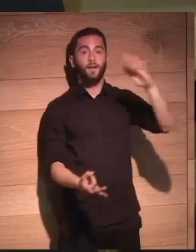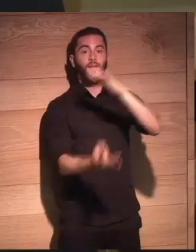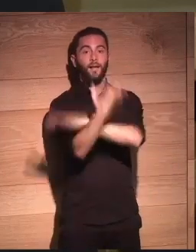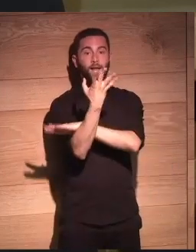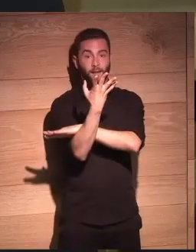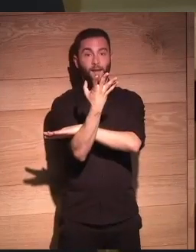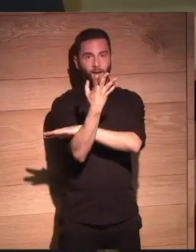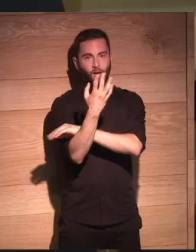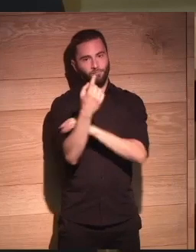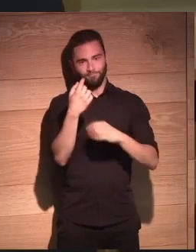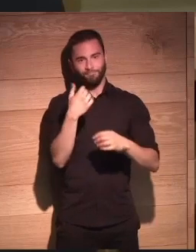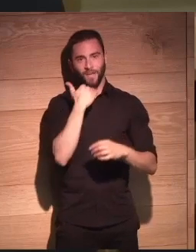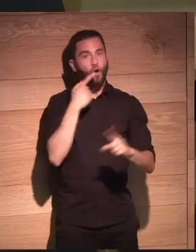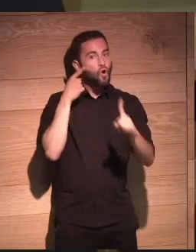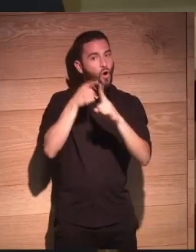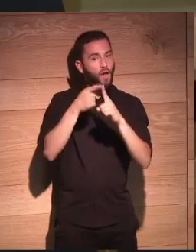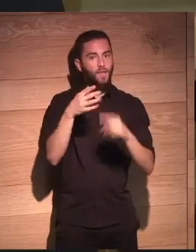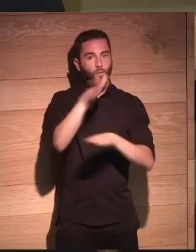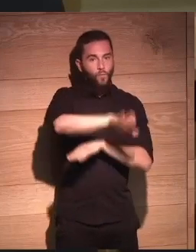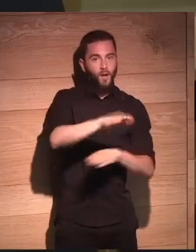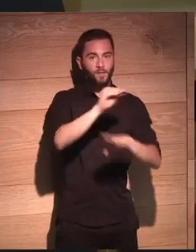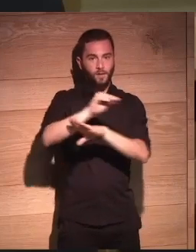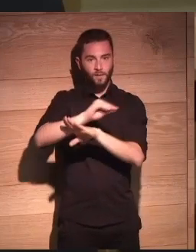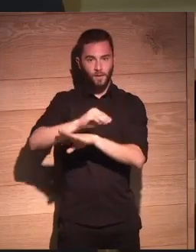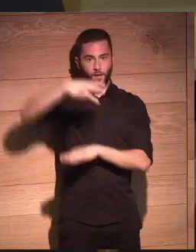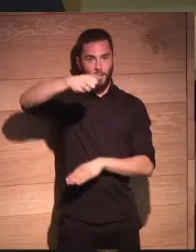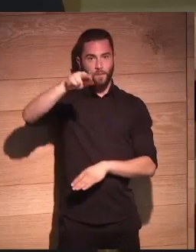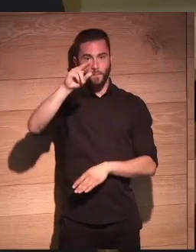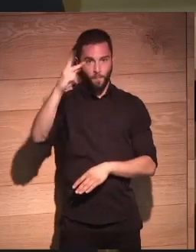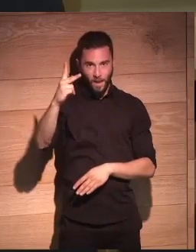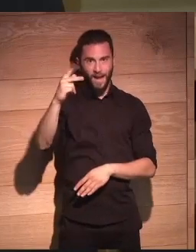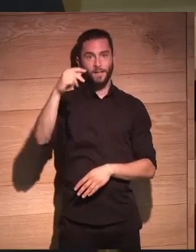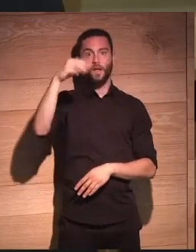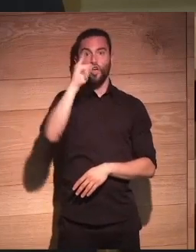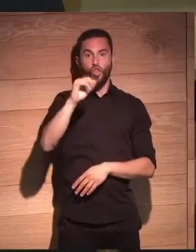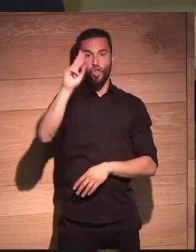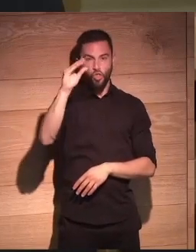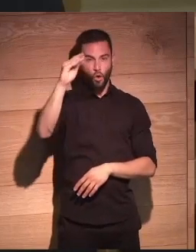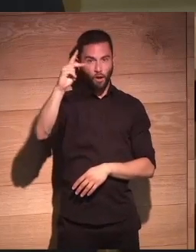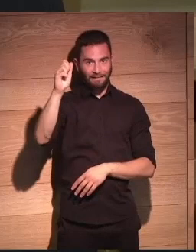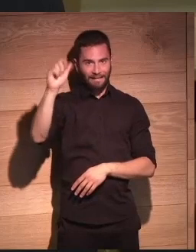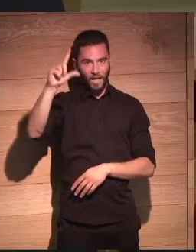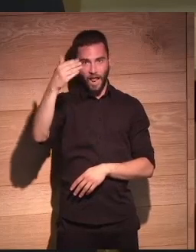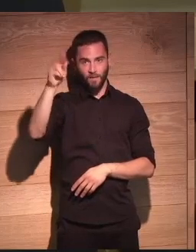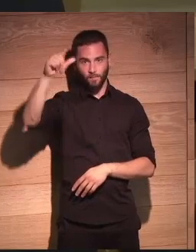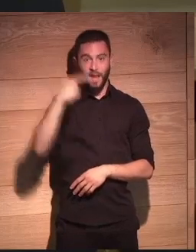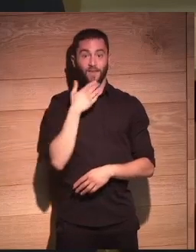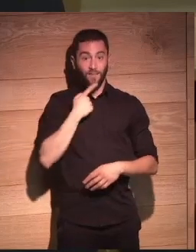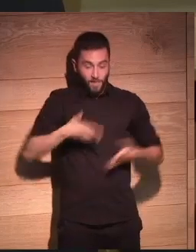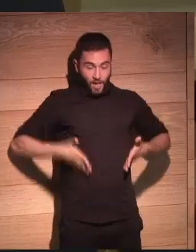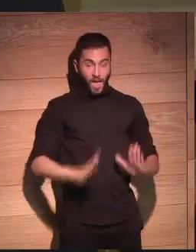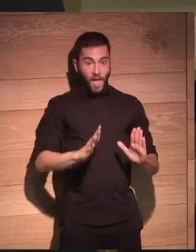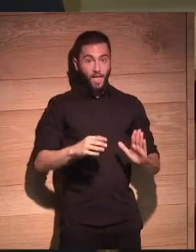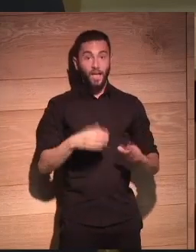la muerte. Así de sencillo. Y Mark Zuckerberg ha dicho también que su hija no va a morir porque vamos a curar el